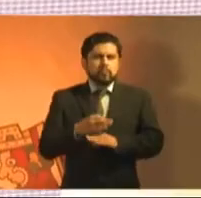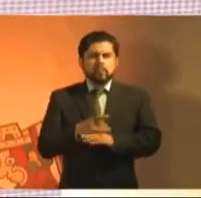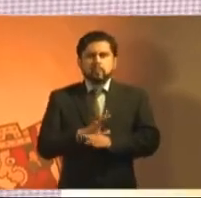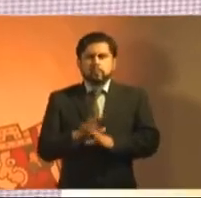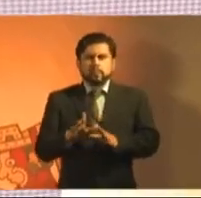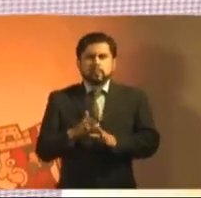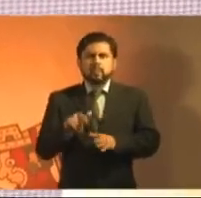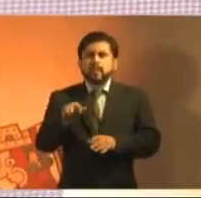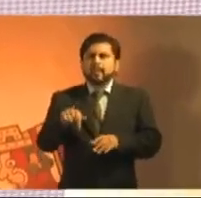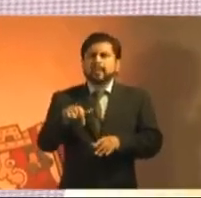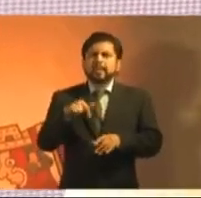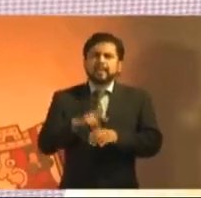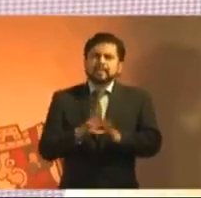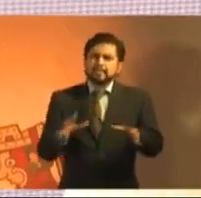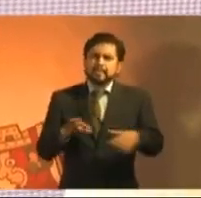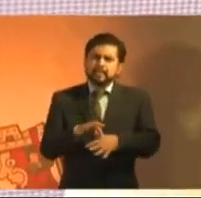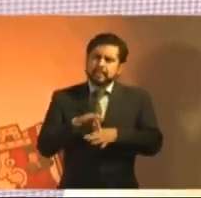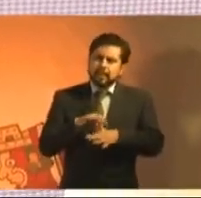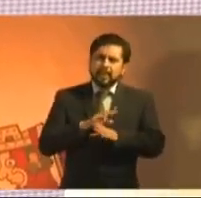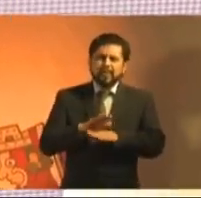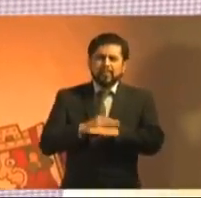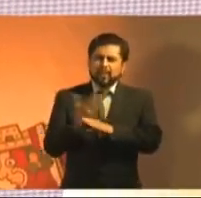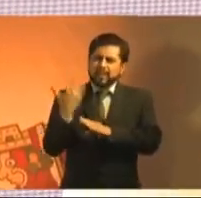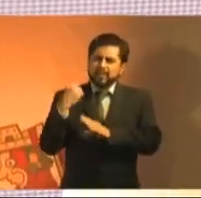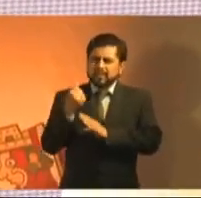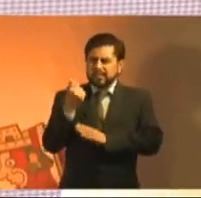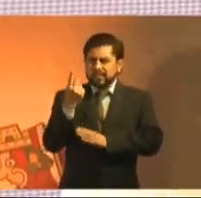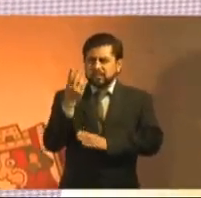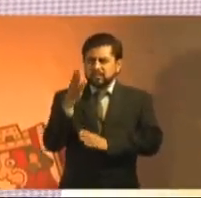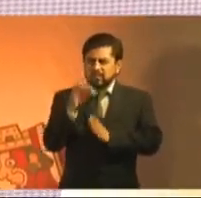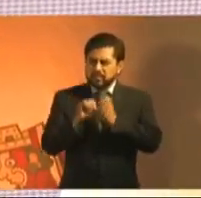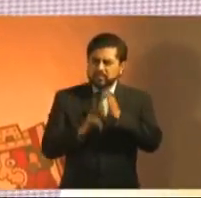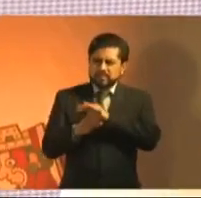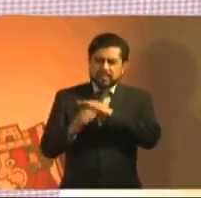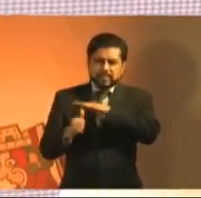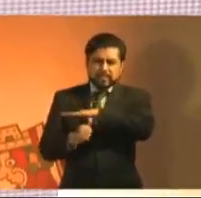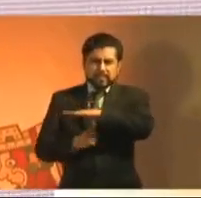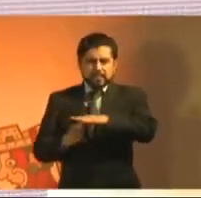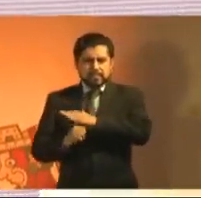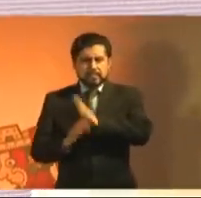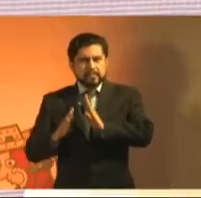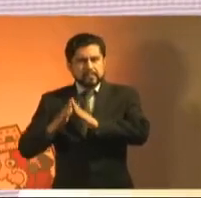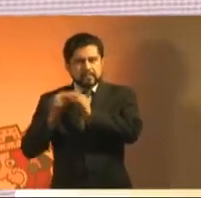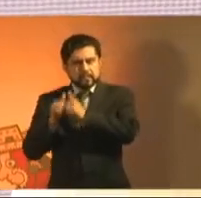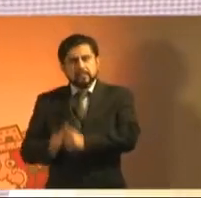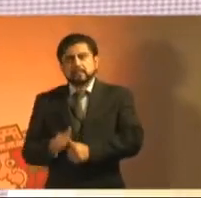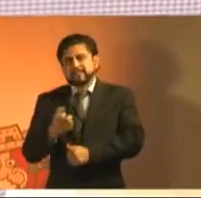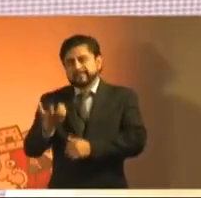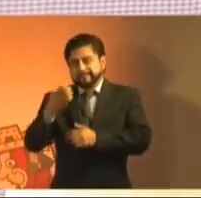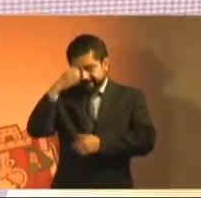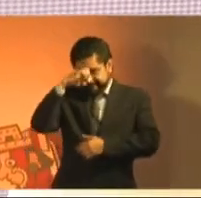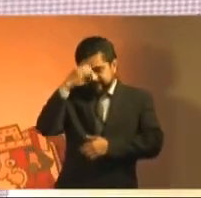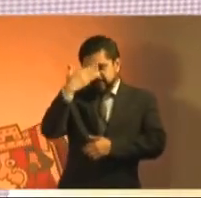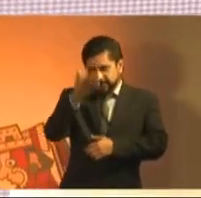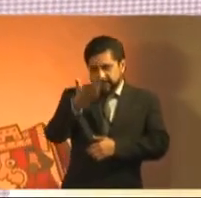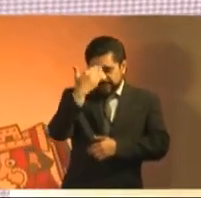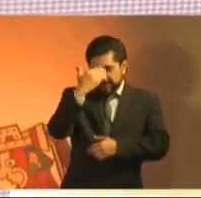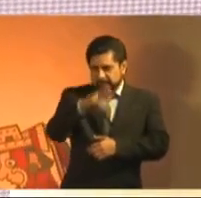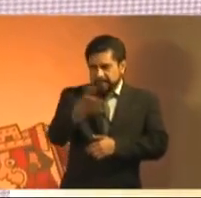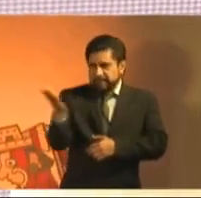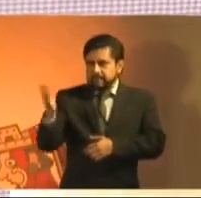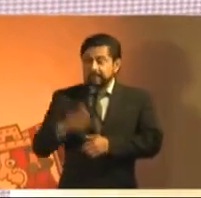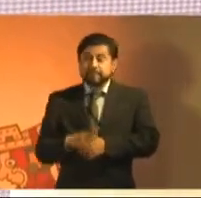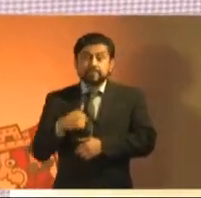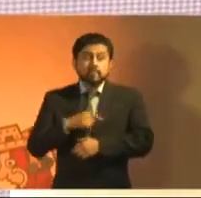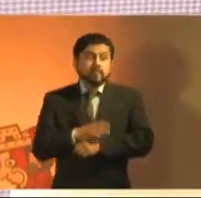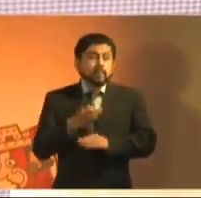en el encierro pasé muchos meses en encierro algunos de ustedes también habrán compartido esta experiencia poder salir a la calle recorrer